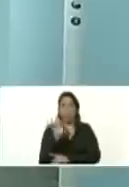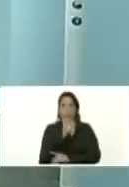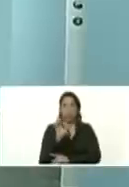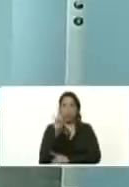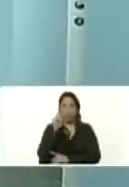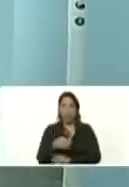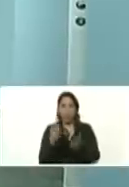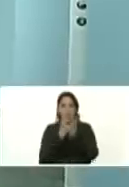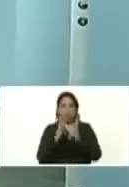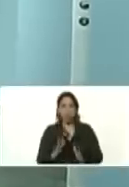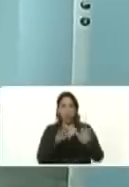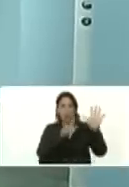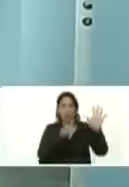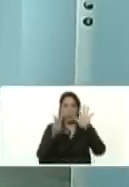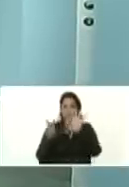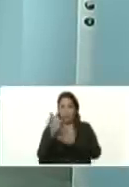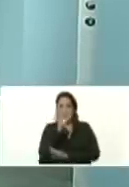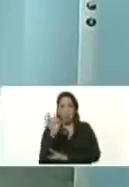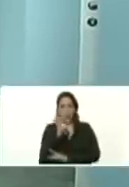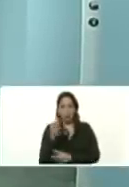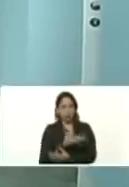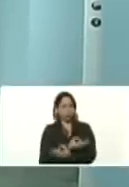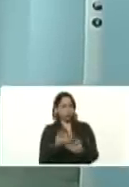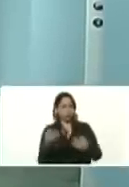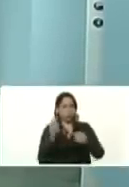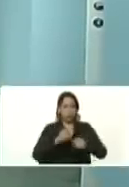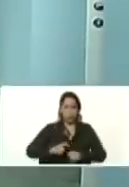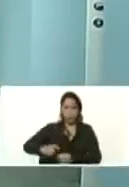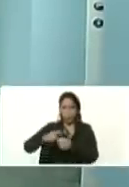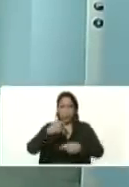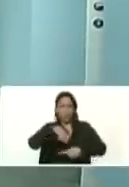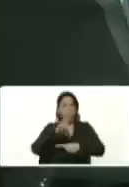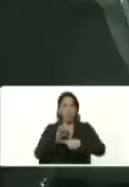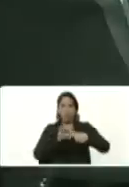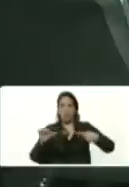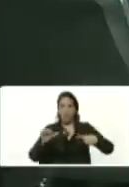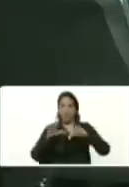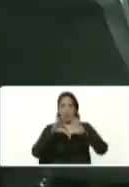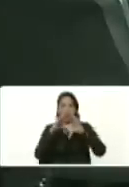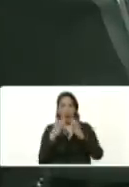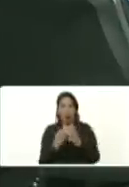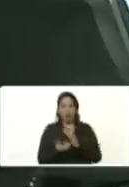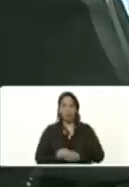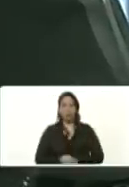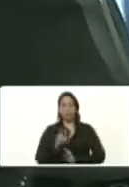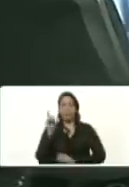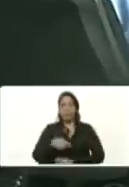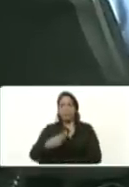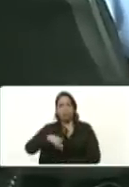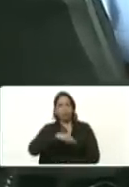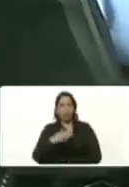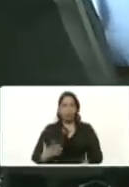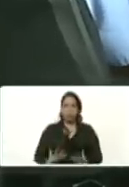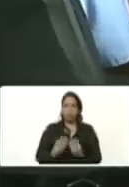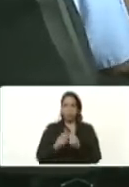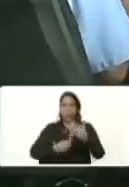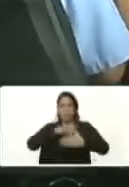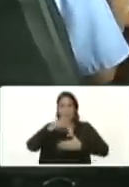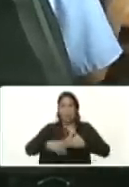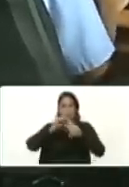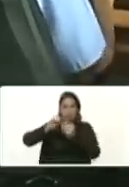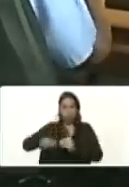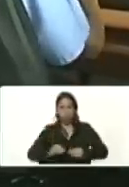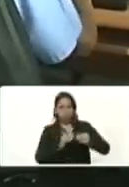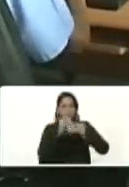estudiantes del 87 por ciento que es extraordinario para la primera semana de clase además bueno estamos acompañado con un plan de recuperación